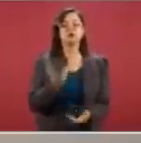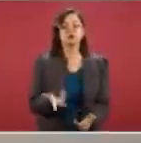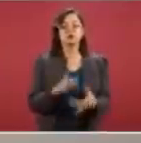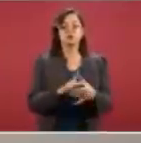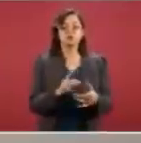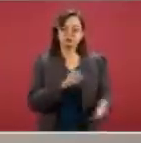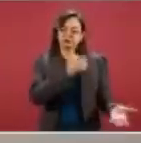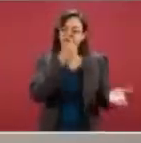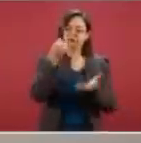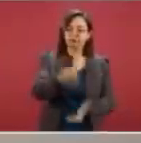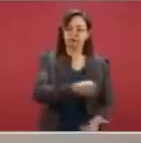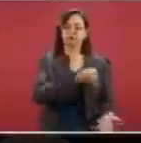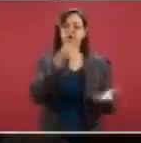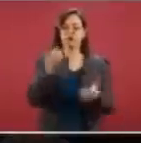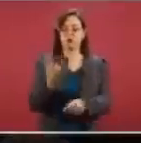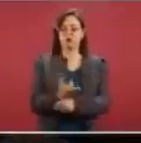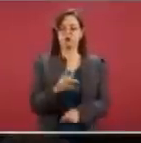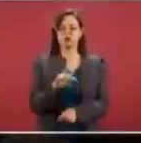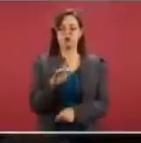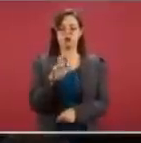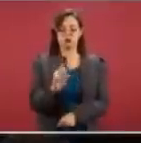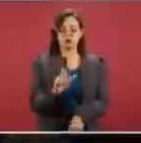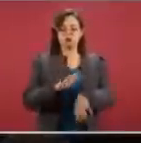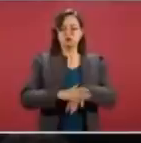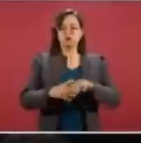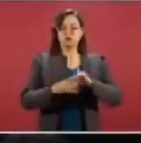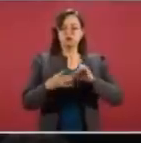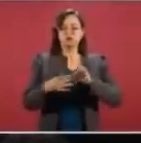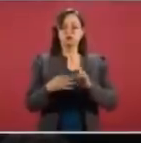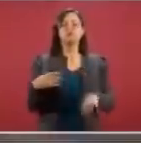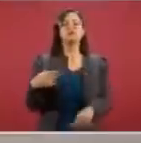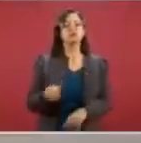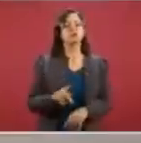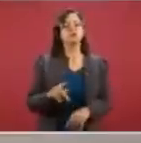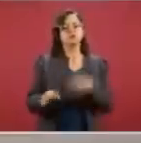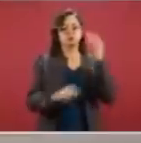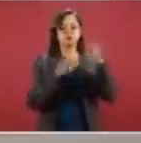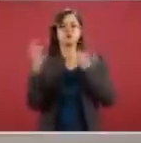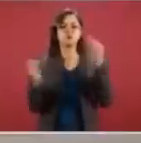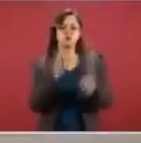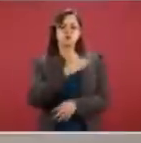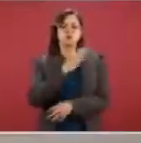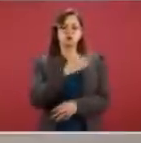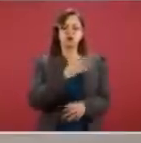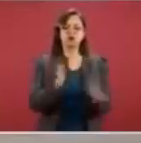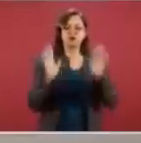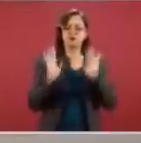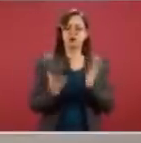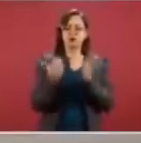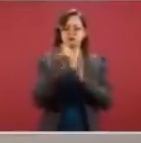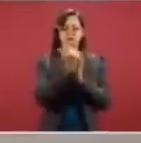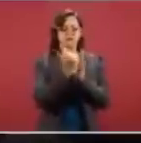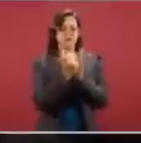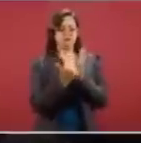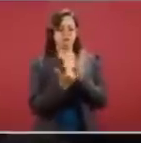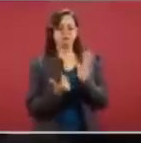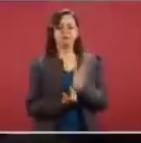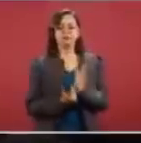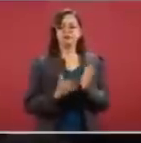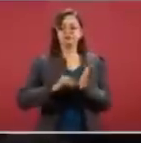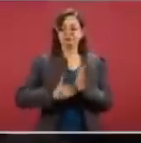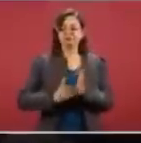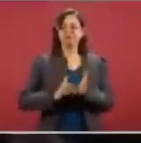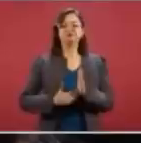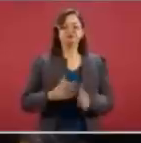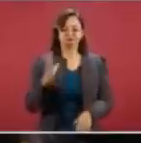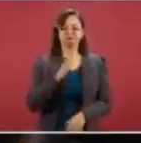en un momento, pero creo que la buena noticia es que tenemos ya una mecánica. Pueden ver ustedes en una de las tablas, sigue por